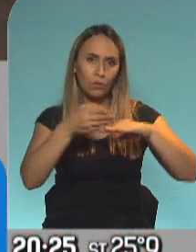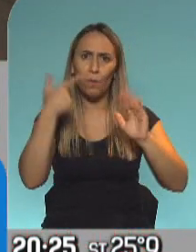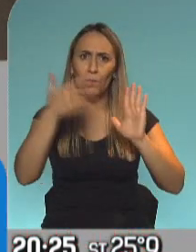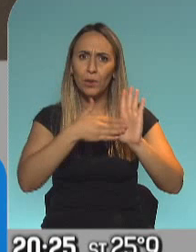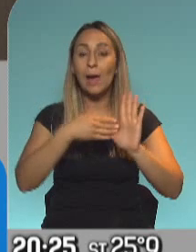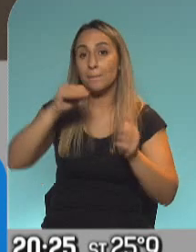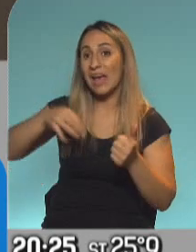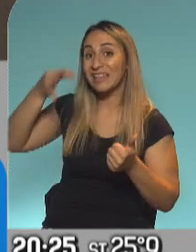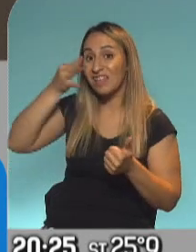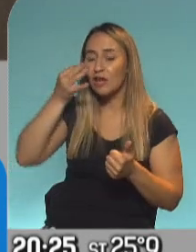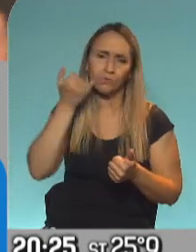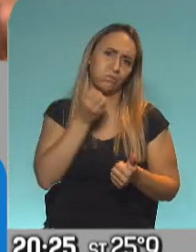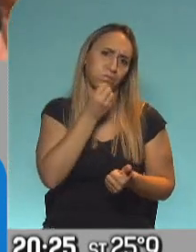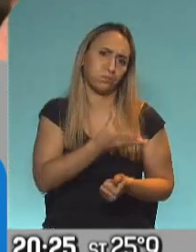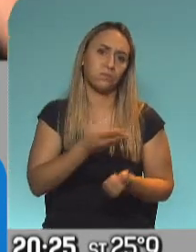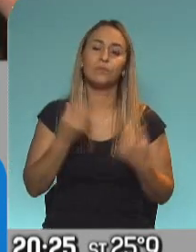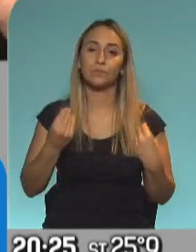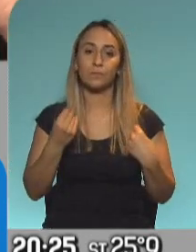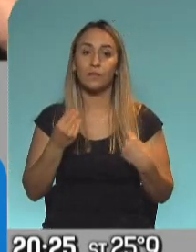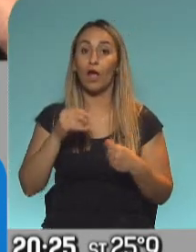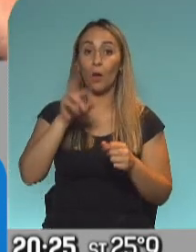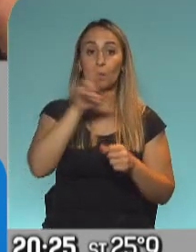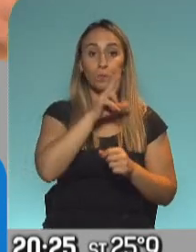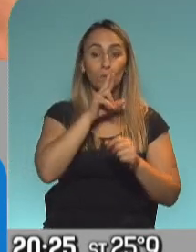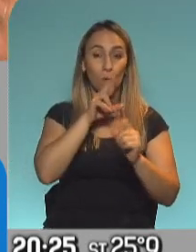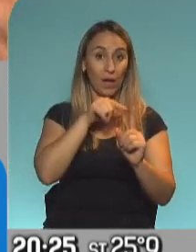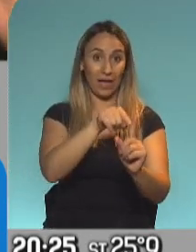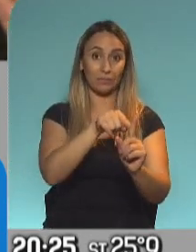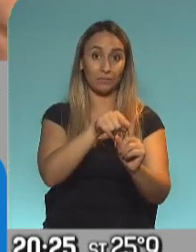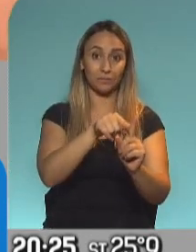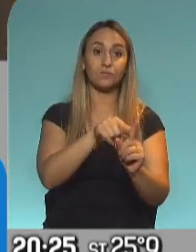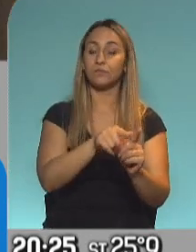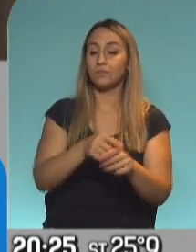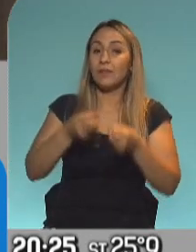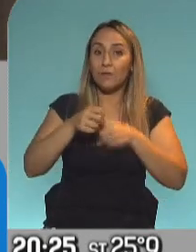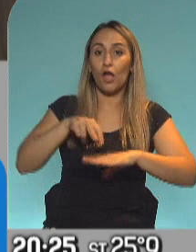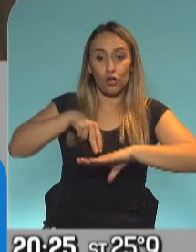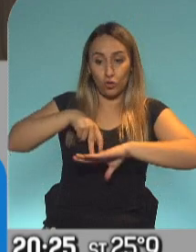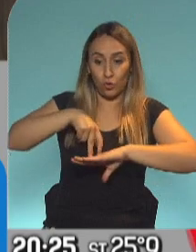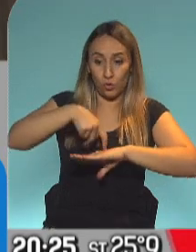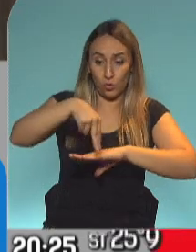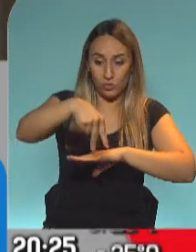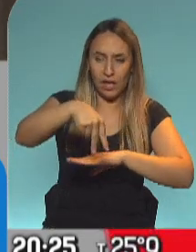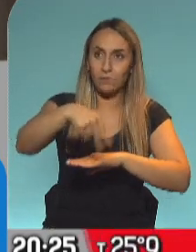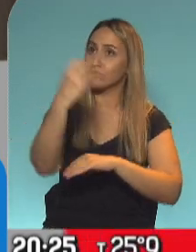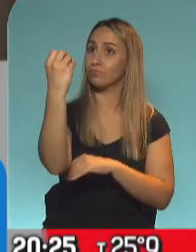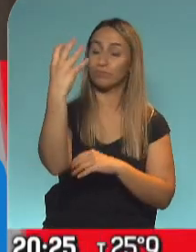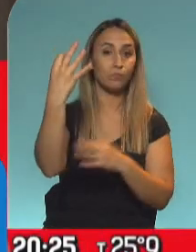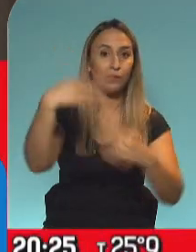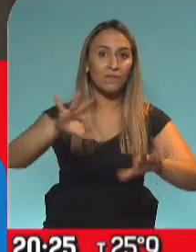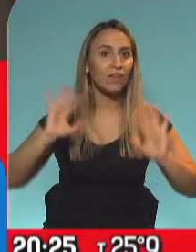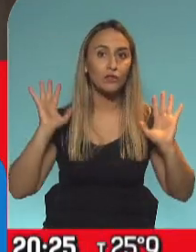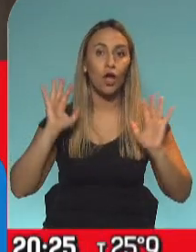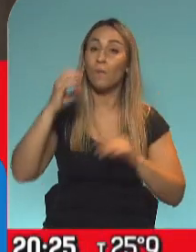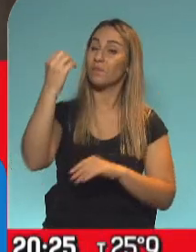claramente, digamos, que también lo he dicho. La mujer, que quede en claro, inició el cruce perfectamente habilitada. No hay